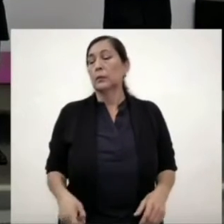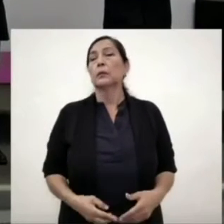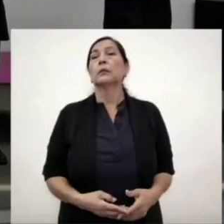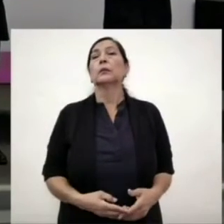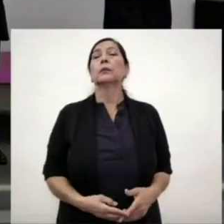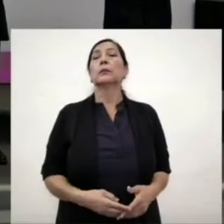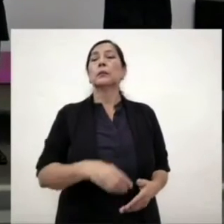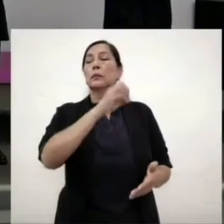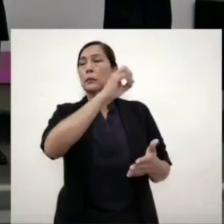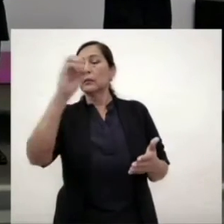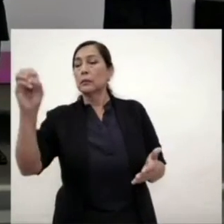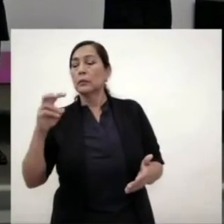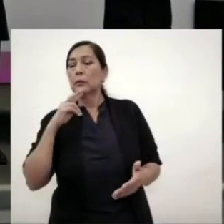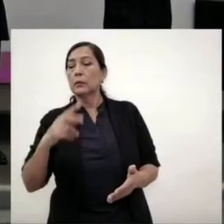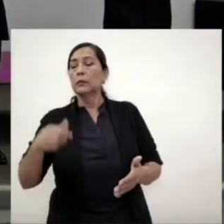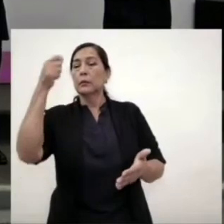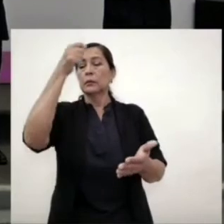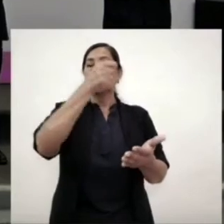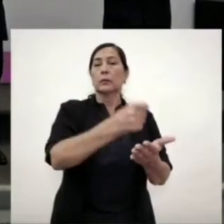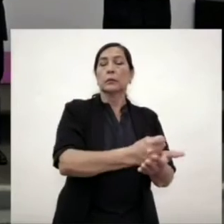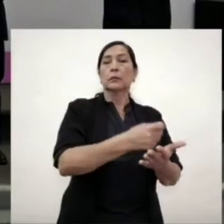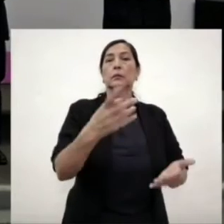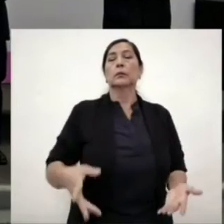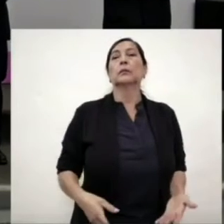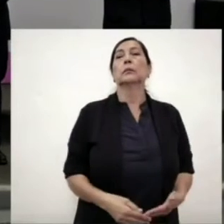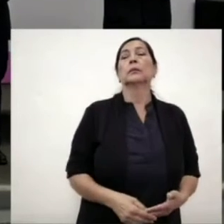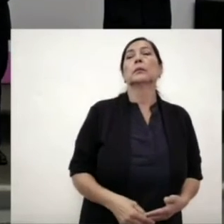feminicidio a el tipo penal federal.